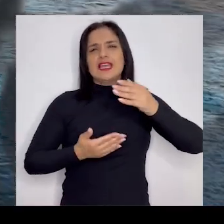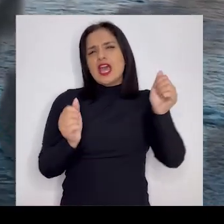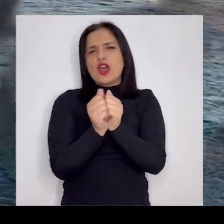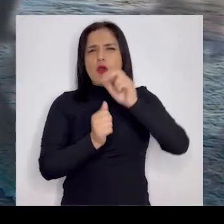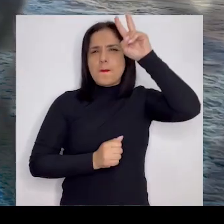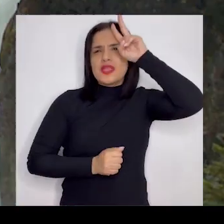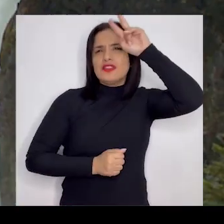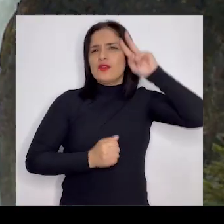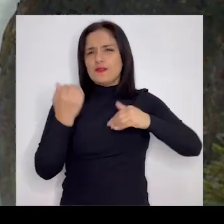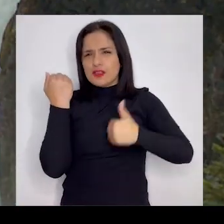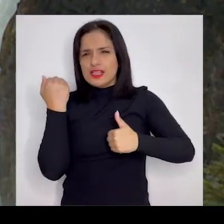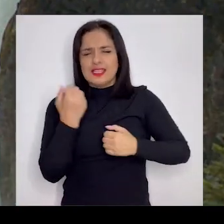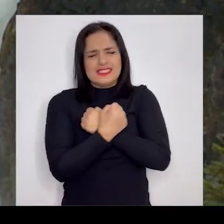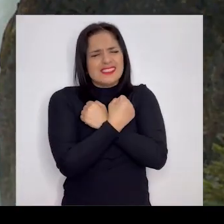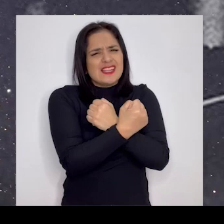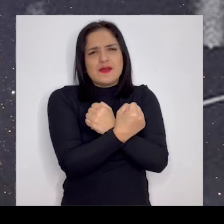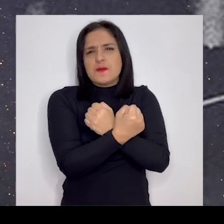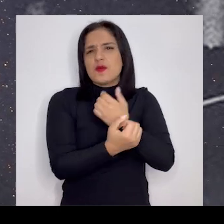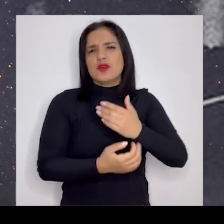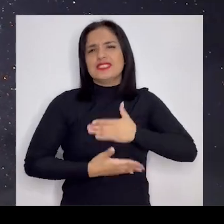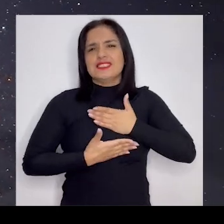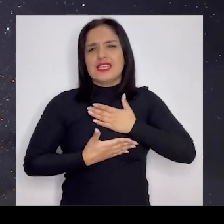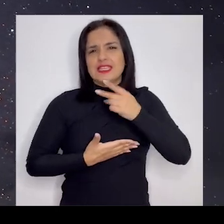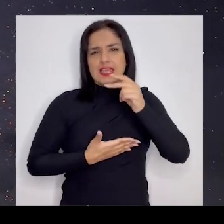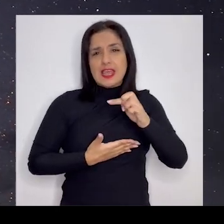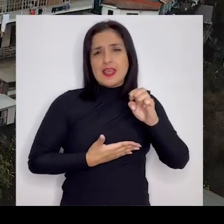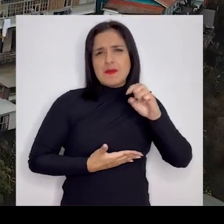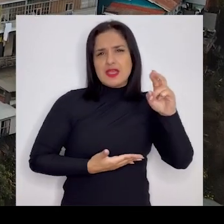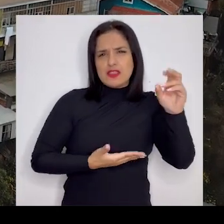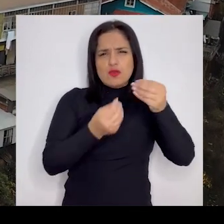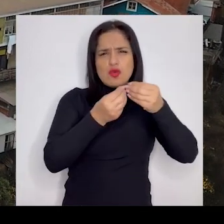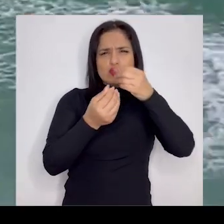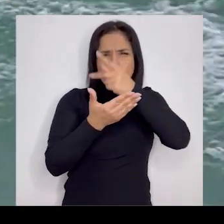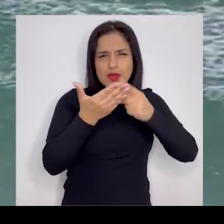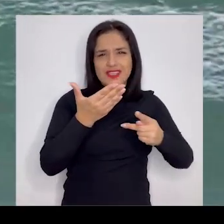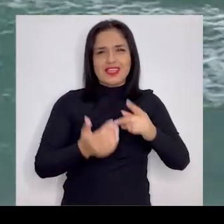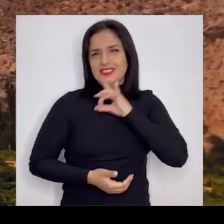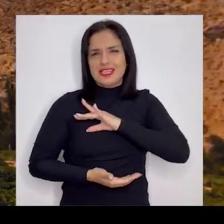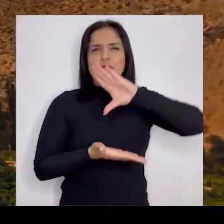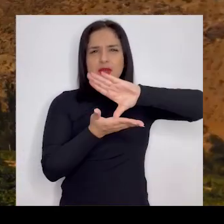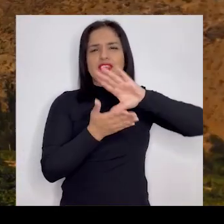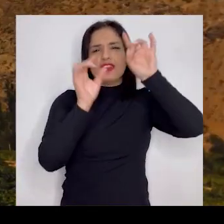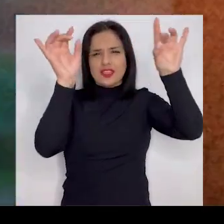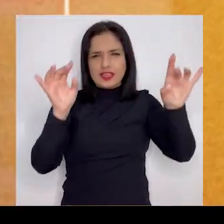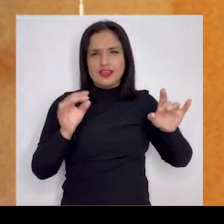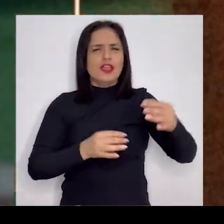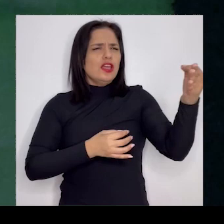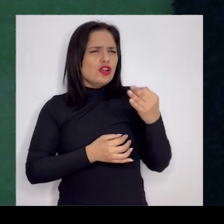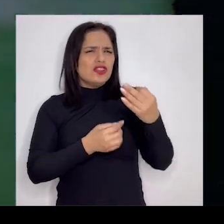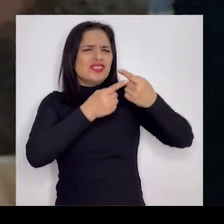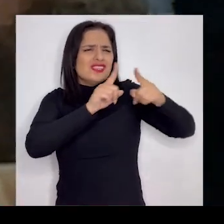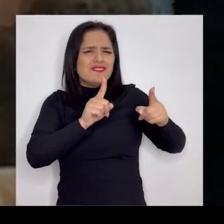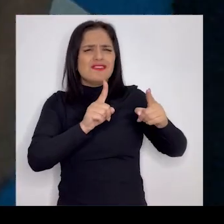violeta se vive en la pasión de Pedro y muchos otros poetas chile es país de estrellas Lo confirman